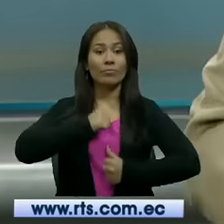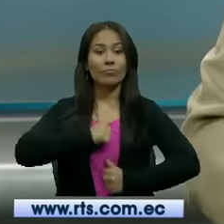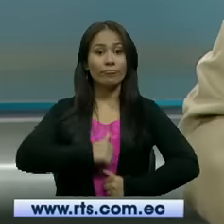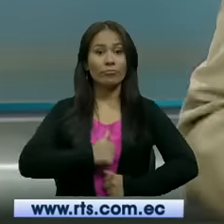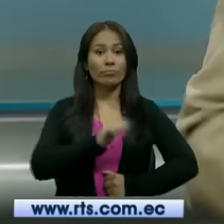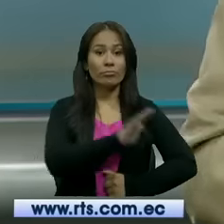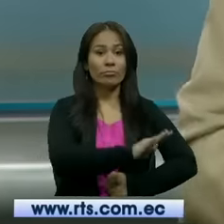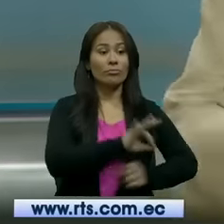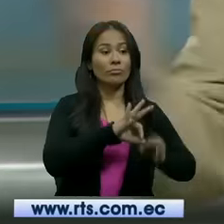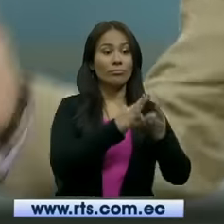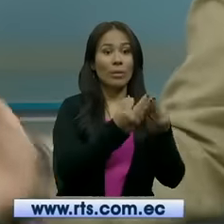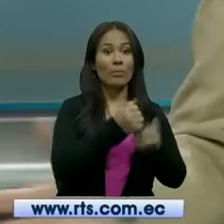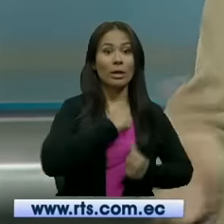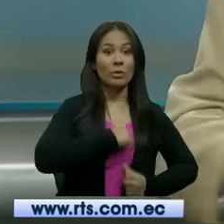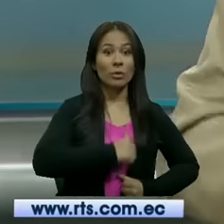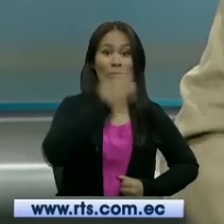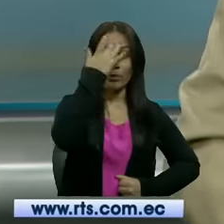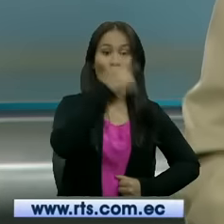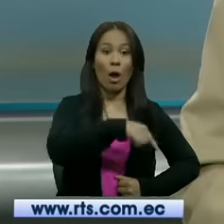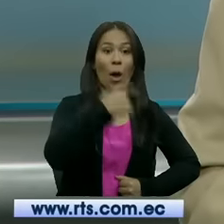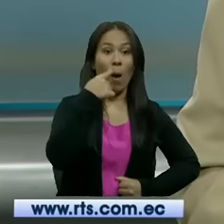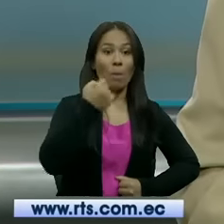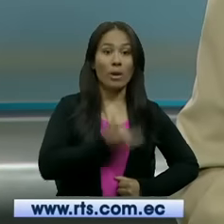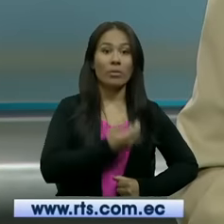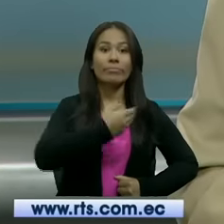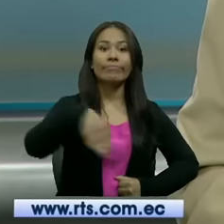familia también entra en desgracia porque lo van a meter a la cárcel.